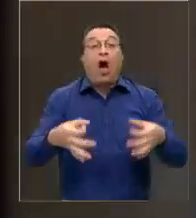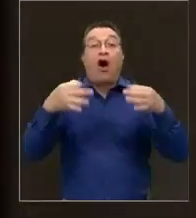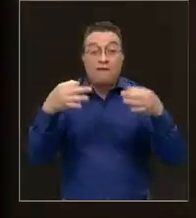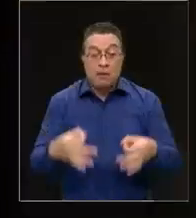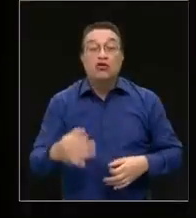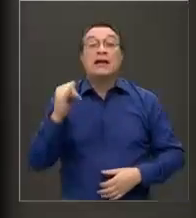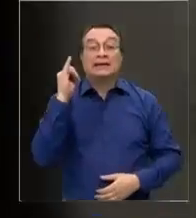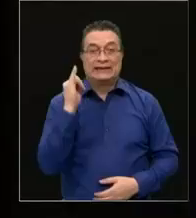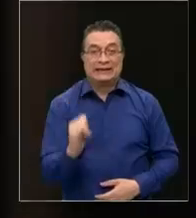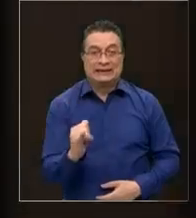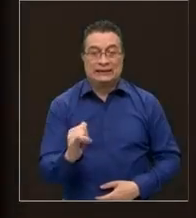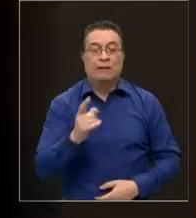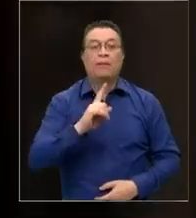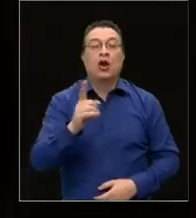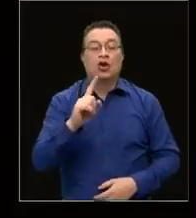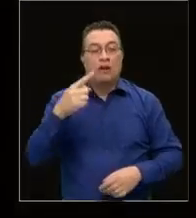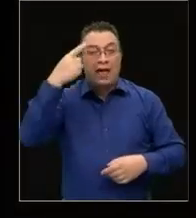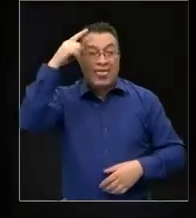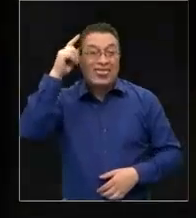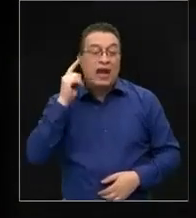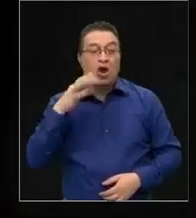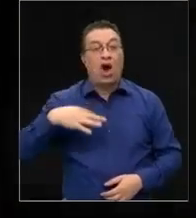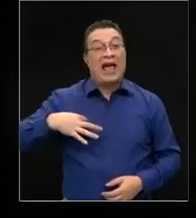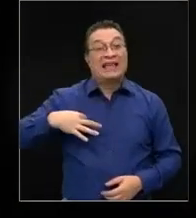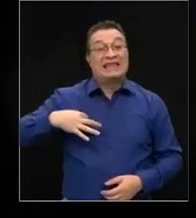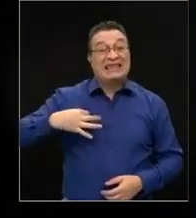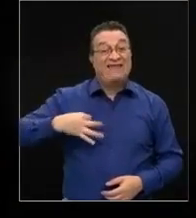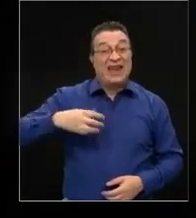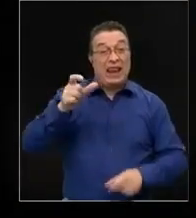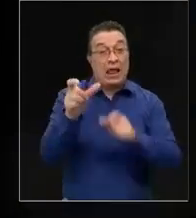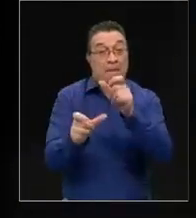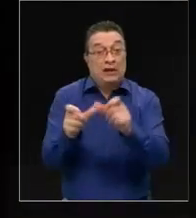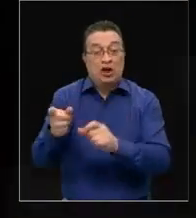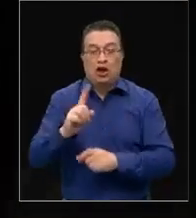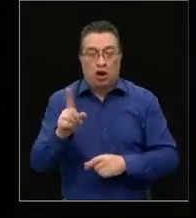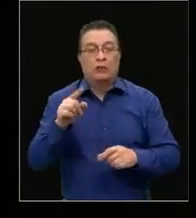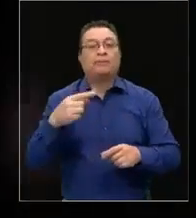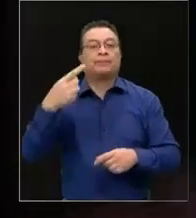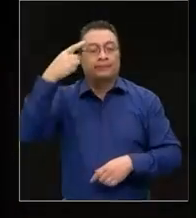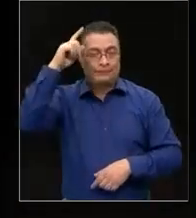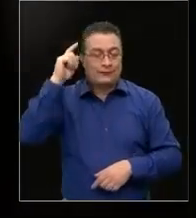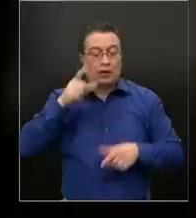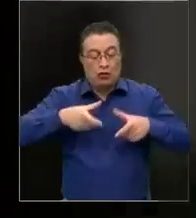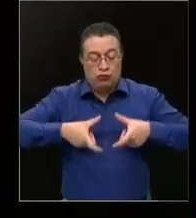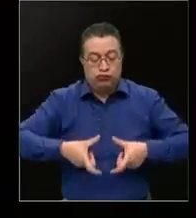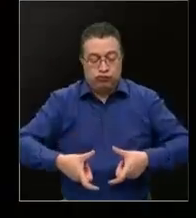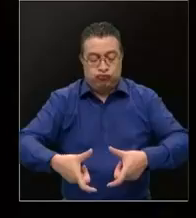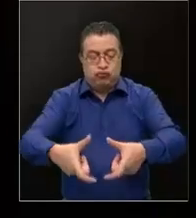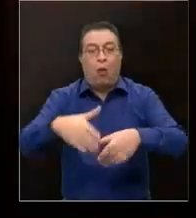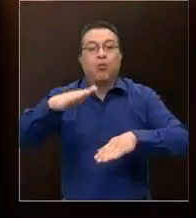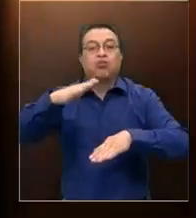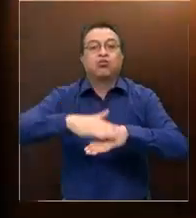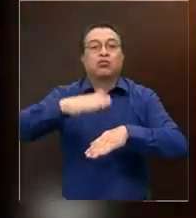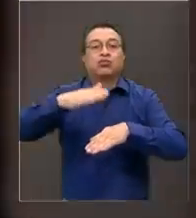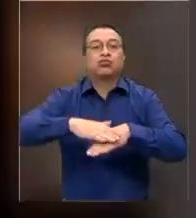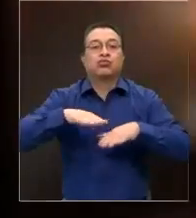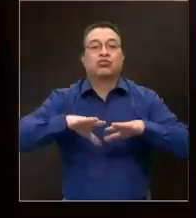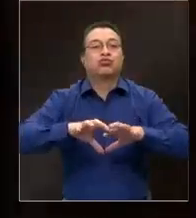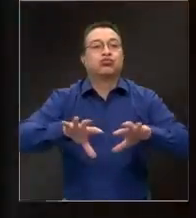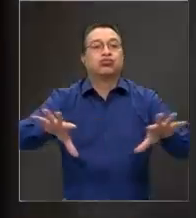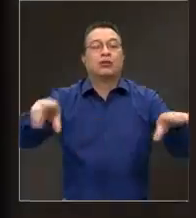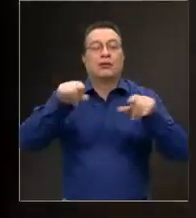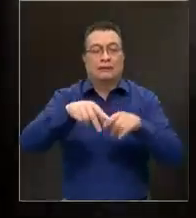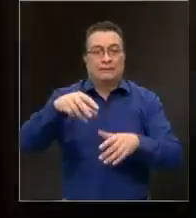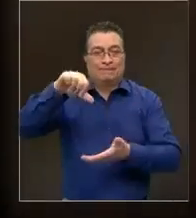sí, no es todavía daño a civiles, sino que es este daño entonces a los sistemas y las tuberías de calefacción de la ciudad